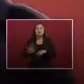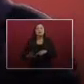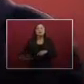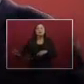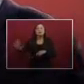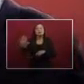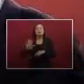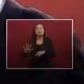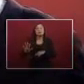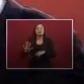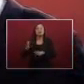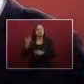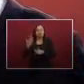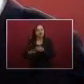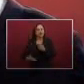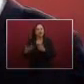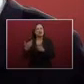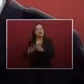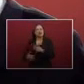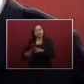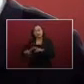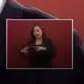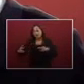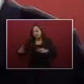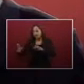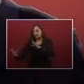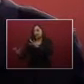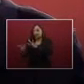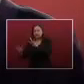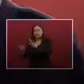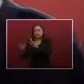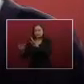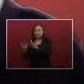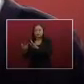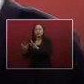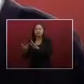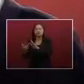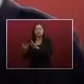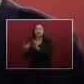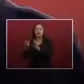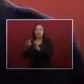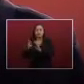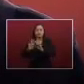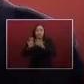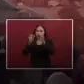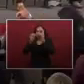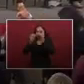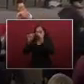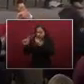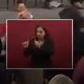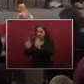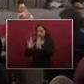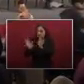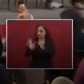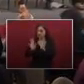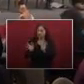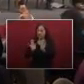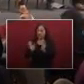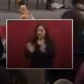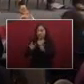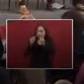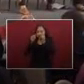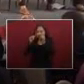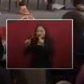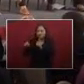reforzar líneas de transmisión, pero ya se está atendiendo esta